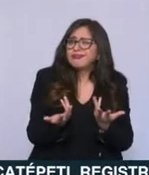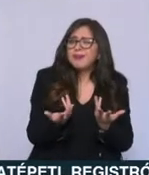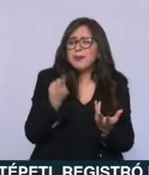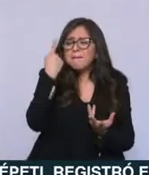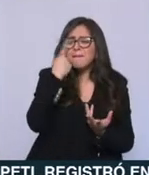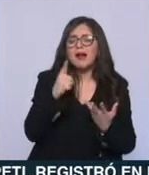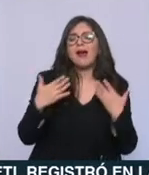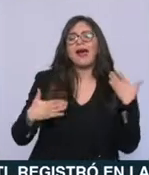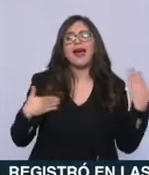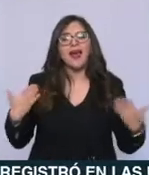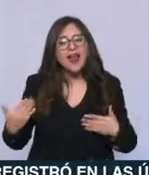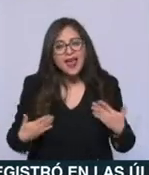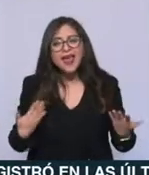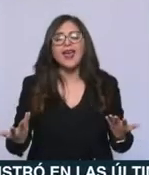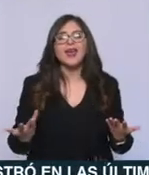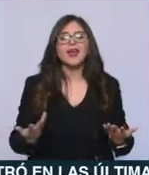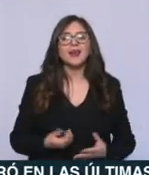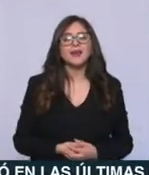alegre,